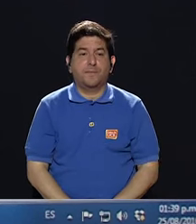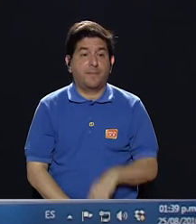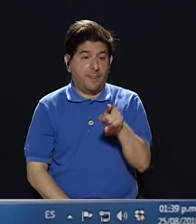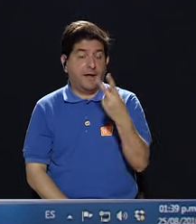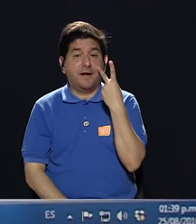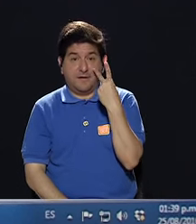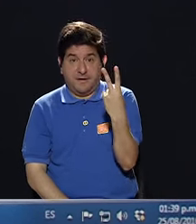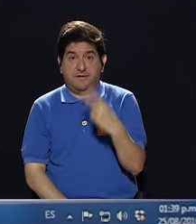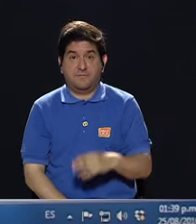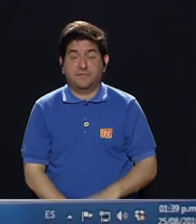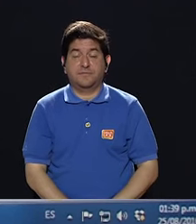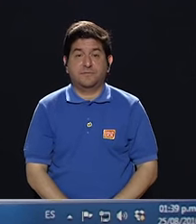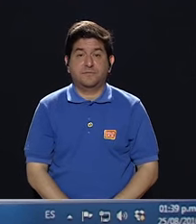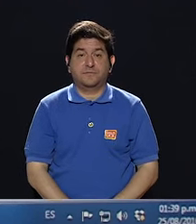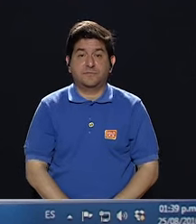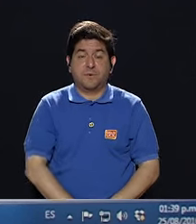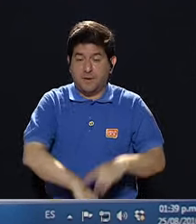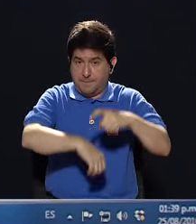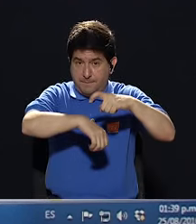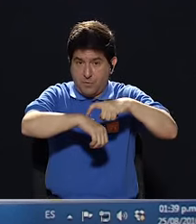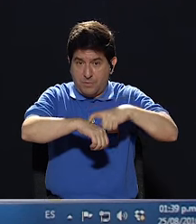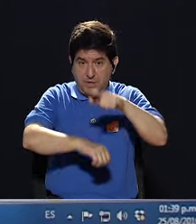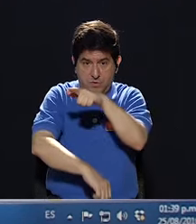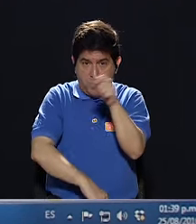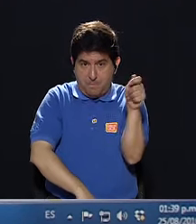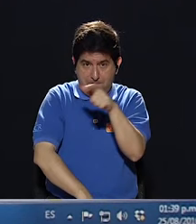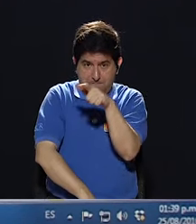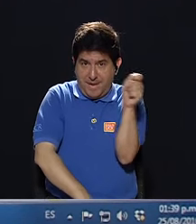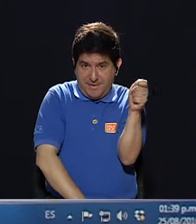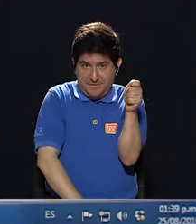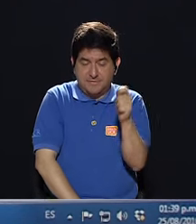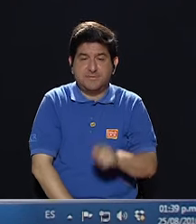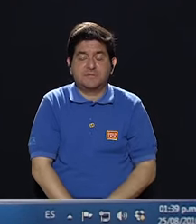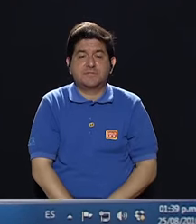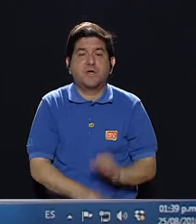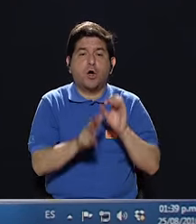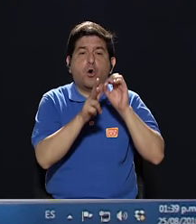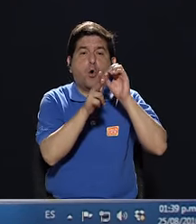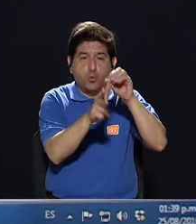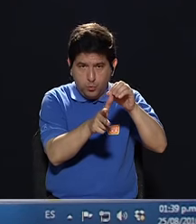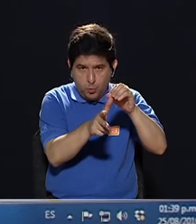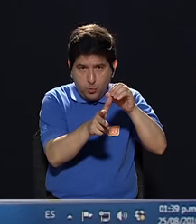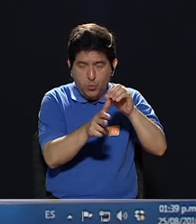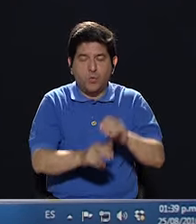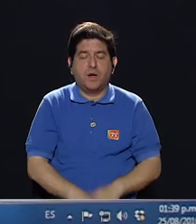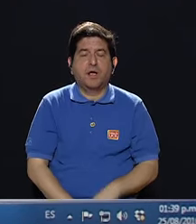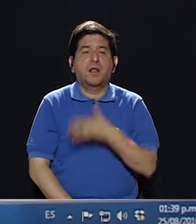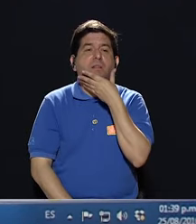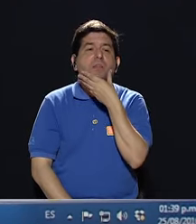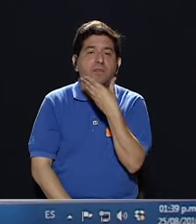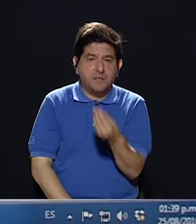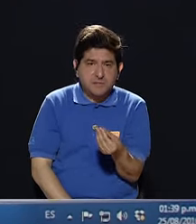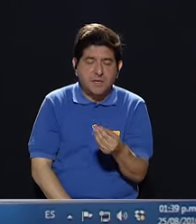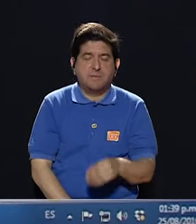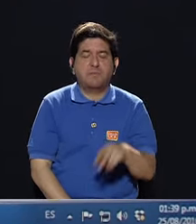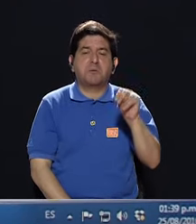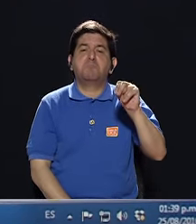cauce durante todo ese año. Aquí, por ejemplo, podemos ver que para los meses